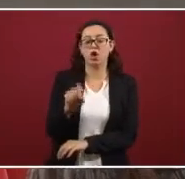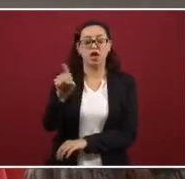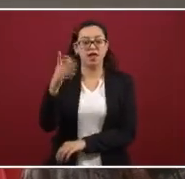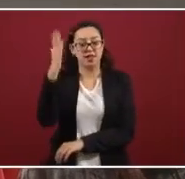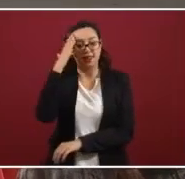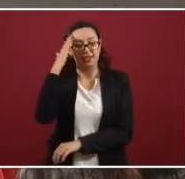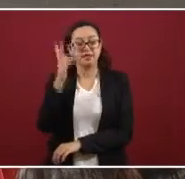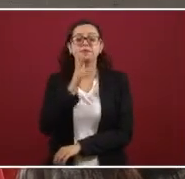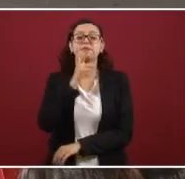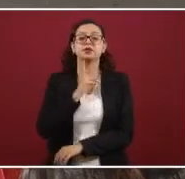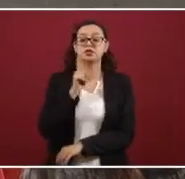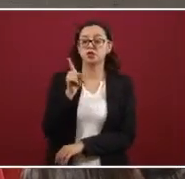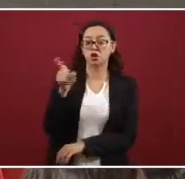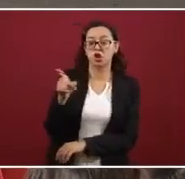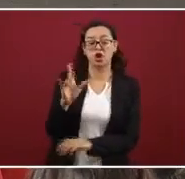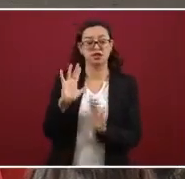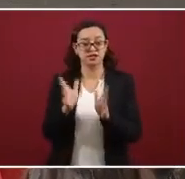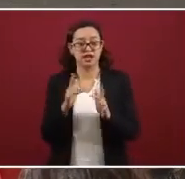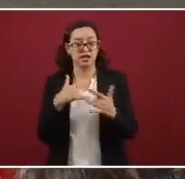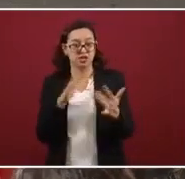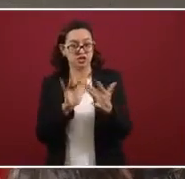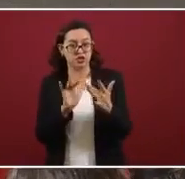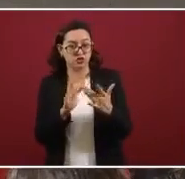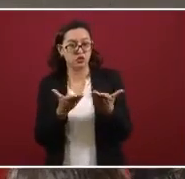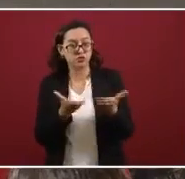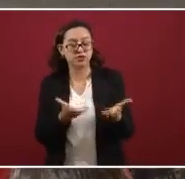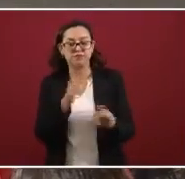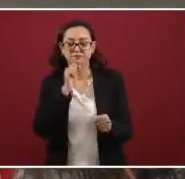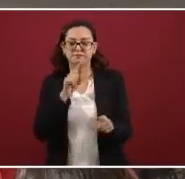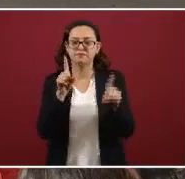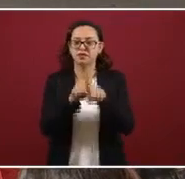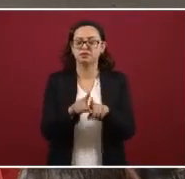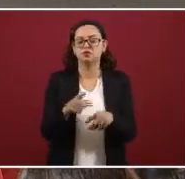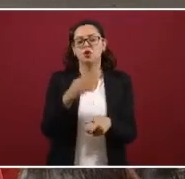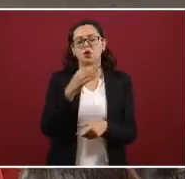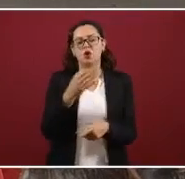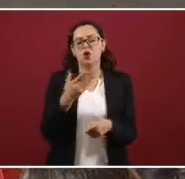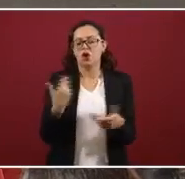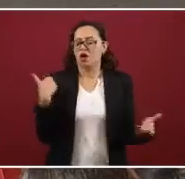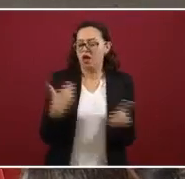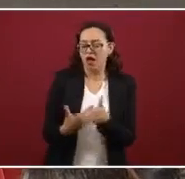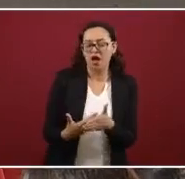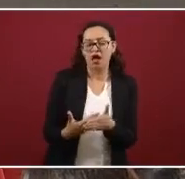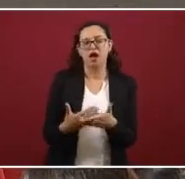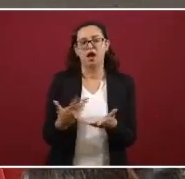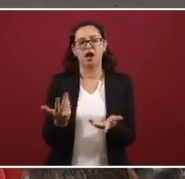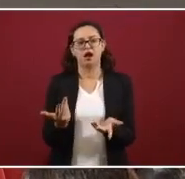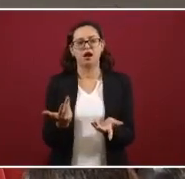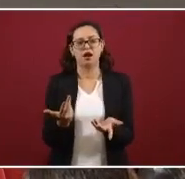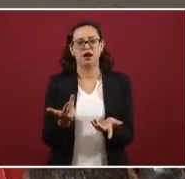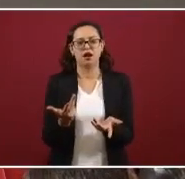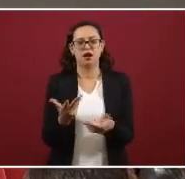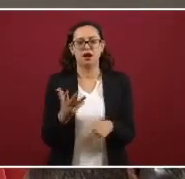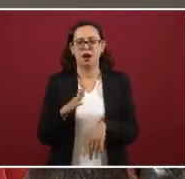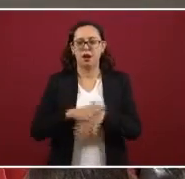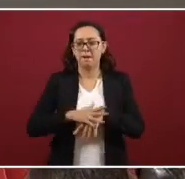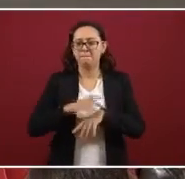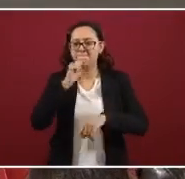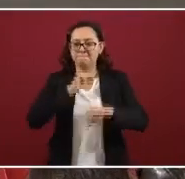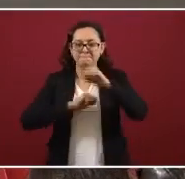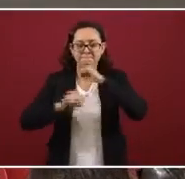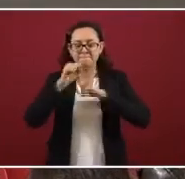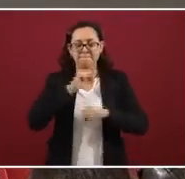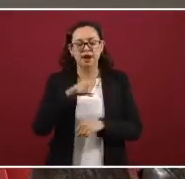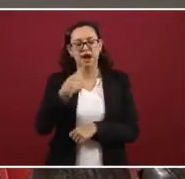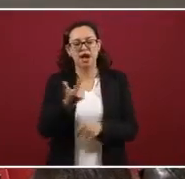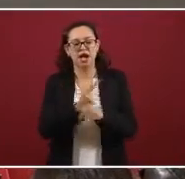ya intentó comunicarse con usted? También para comentarle que en los últimos días han crecido los rumores de que la